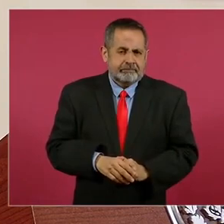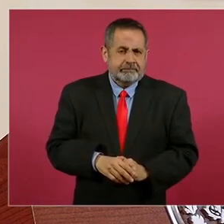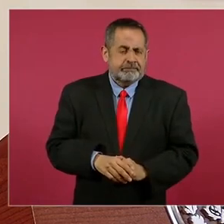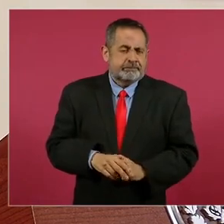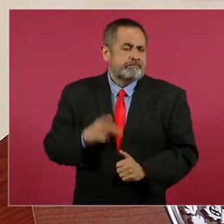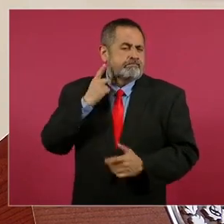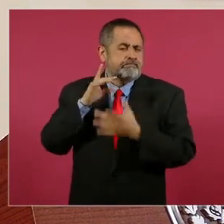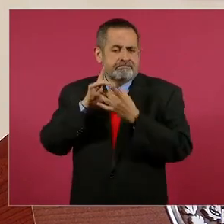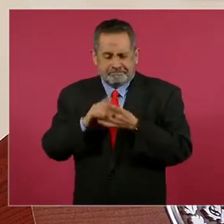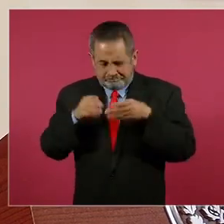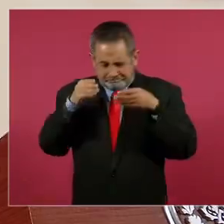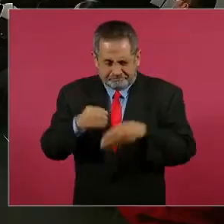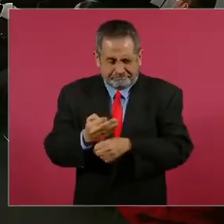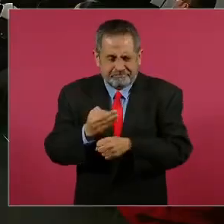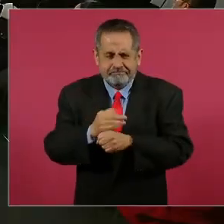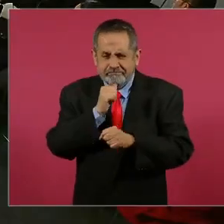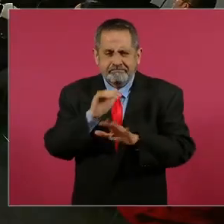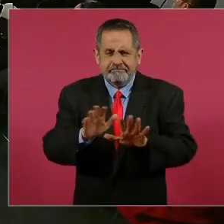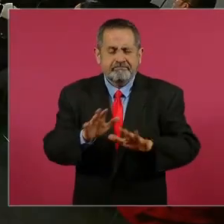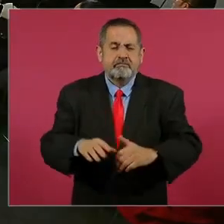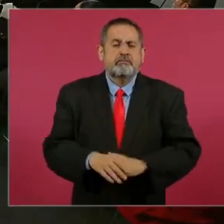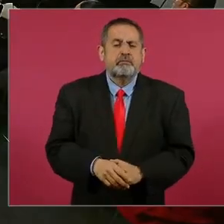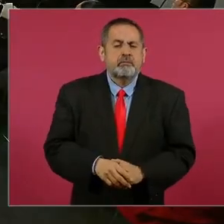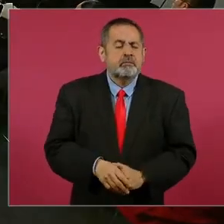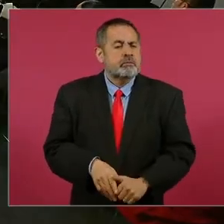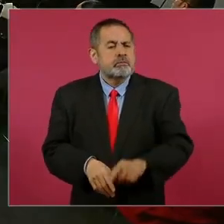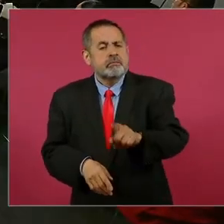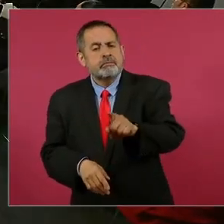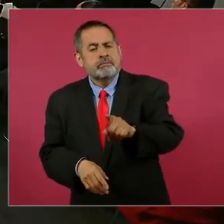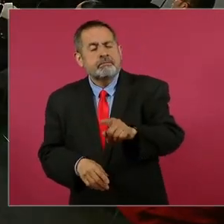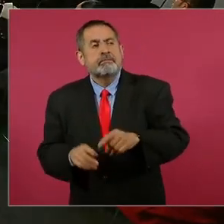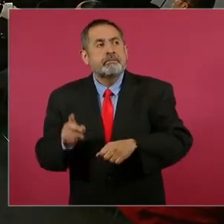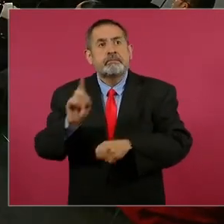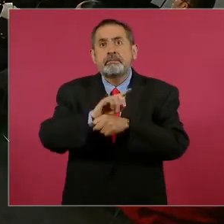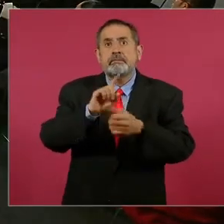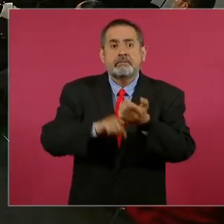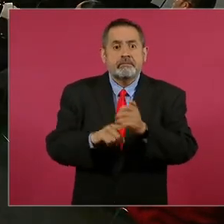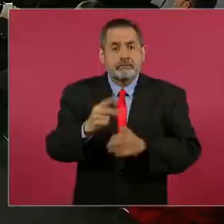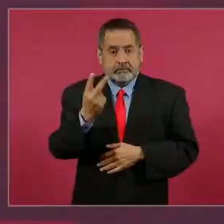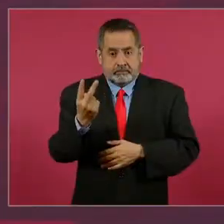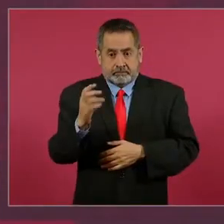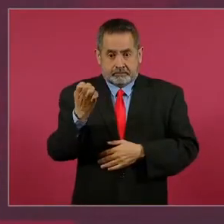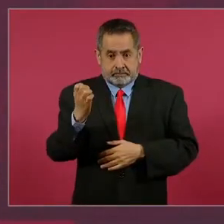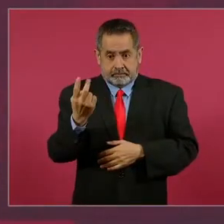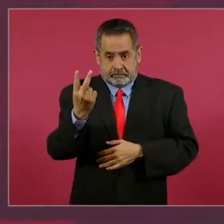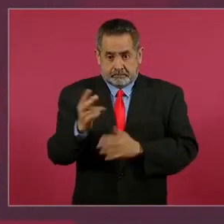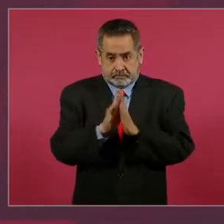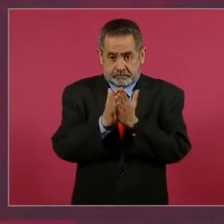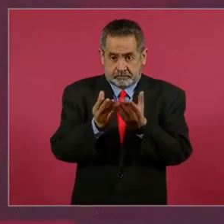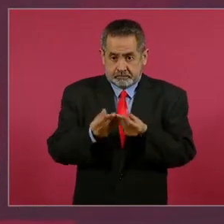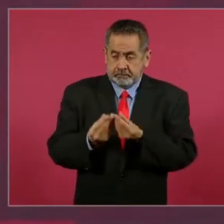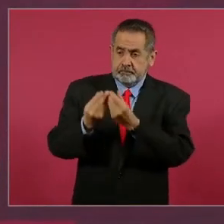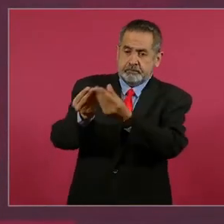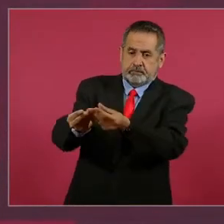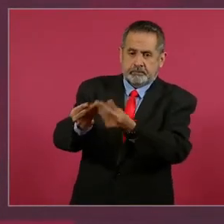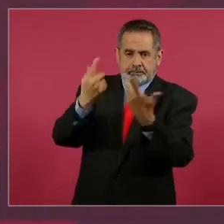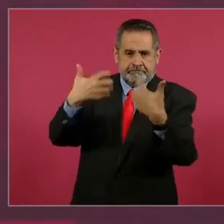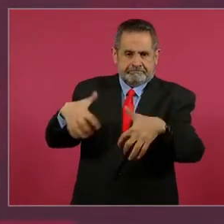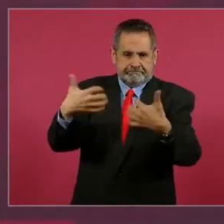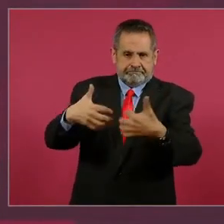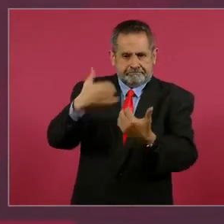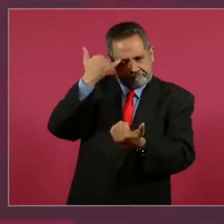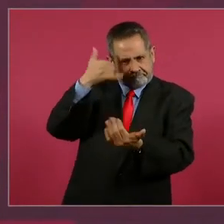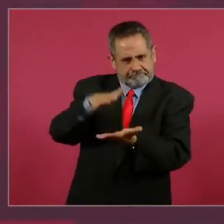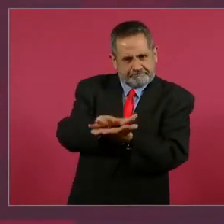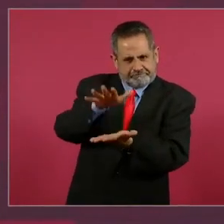contemporánea. ¿Cuándo lo publica, presidente? El día 2 entrego el original, el 2 de